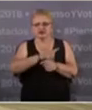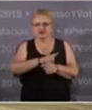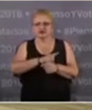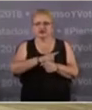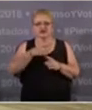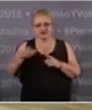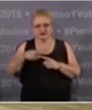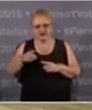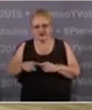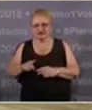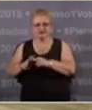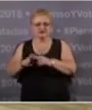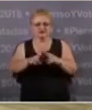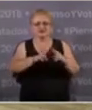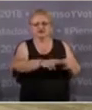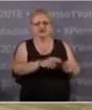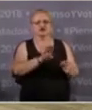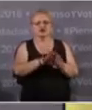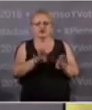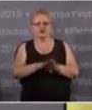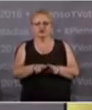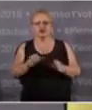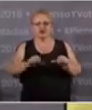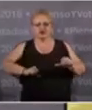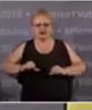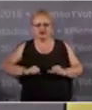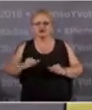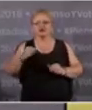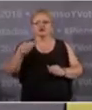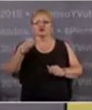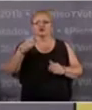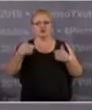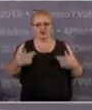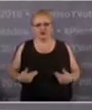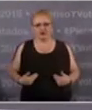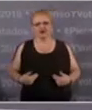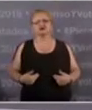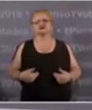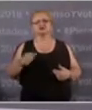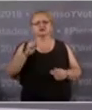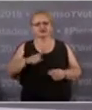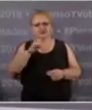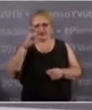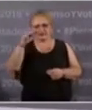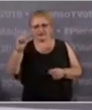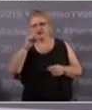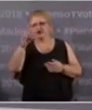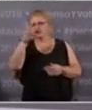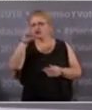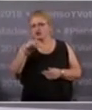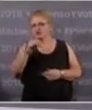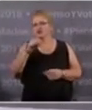desde distintas aristas y actividades humanas el tema de la no violencia, inclusive en la formación